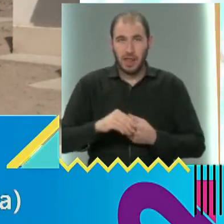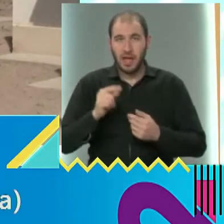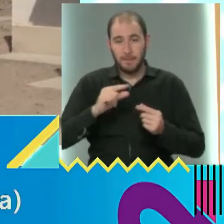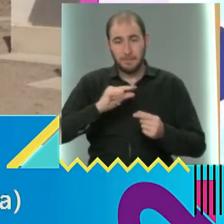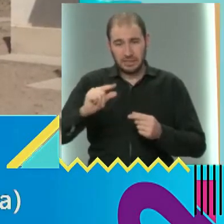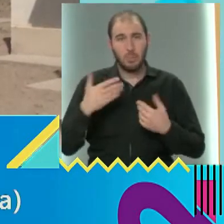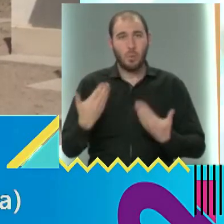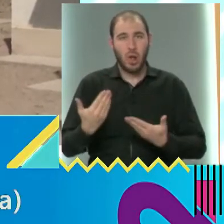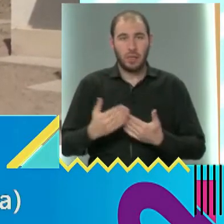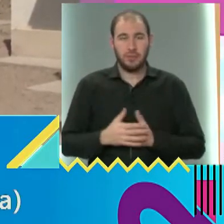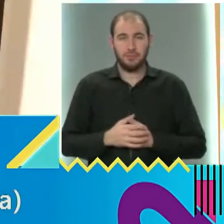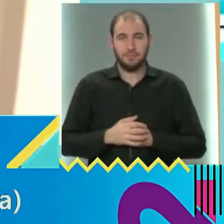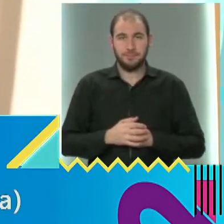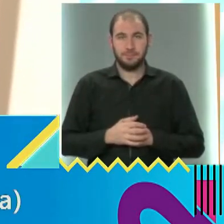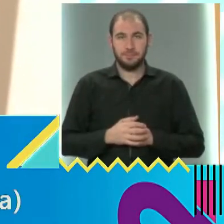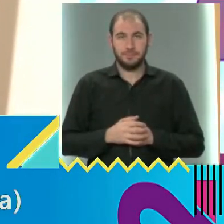un crédito,